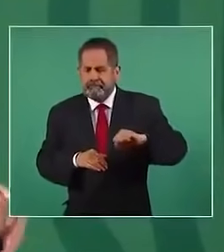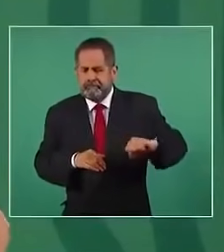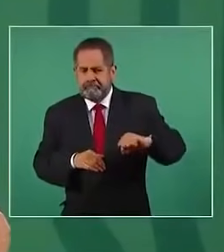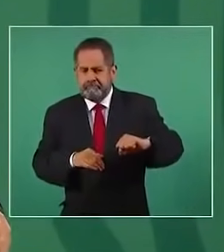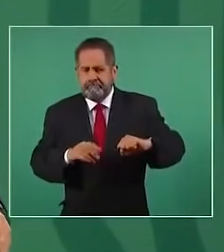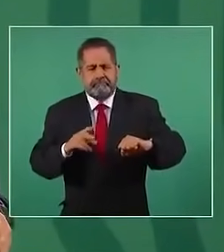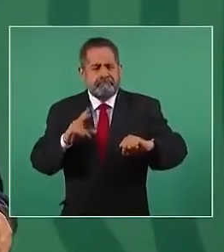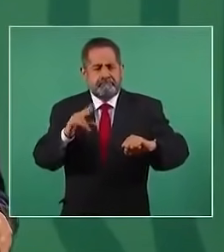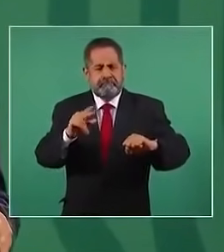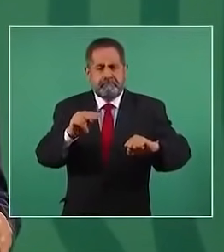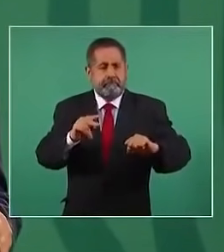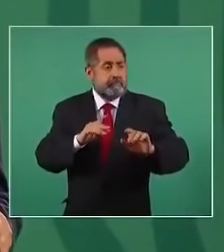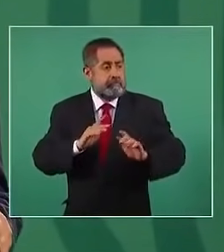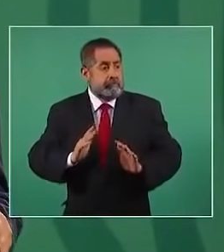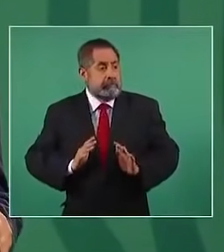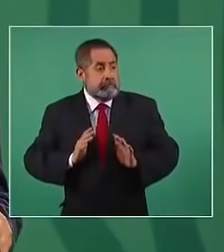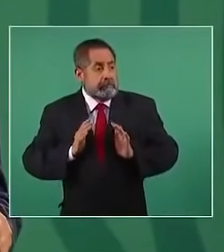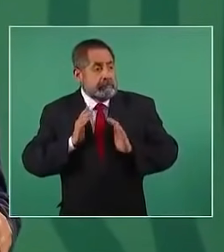fácil